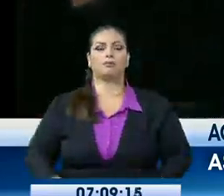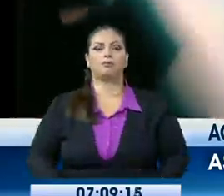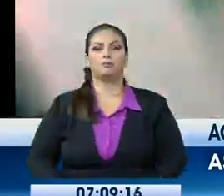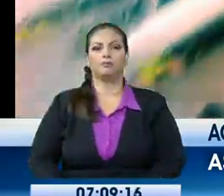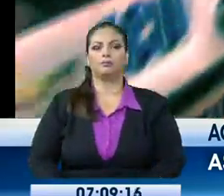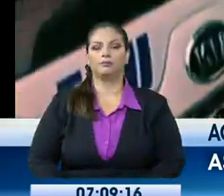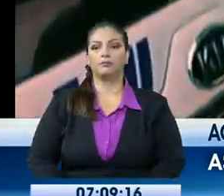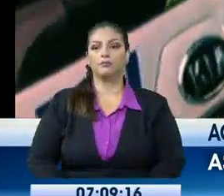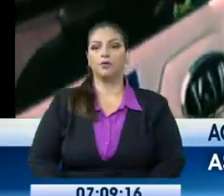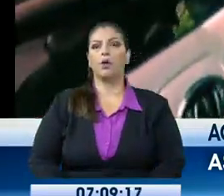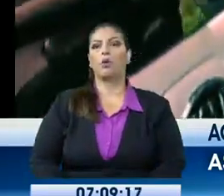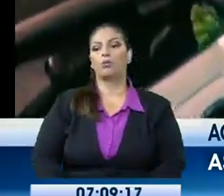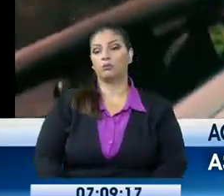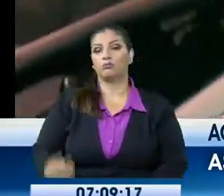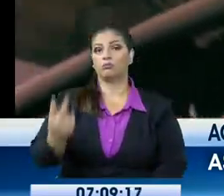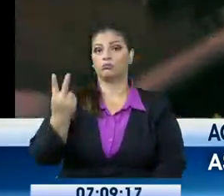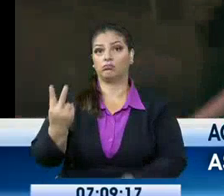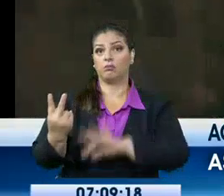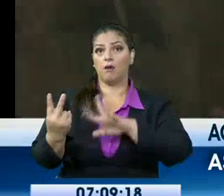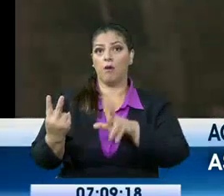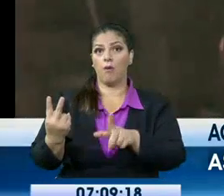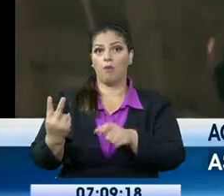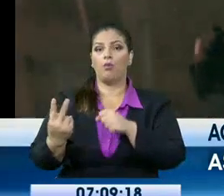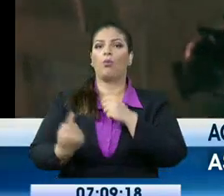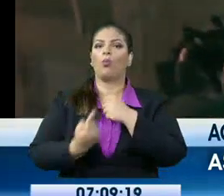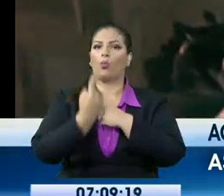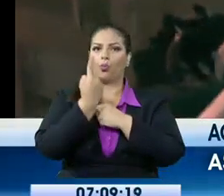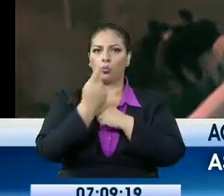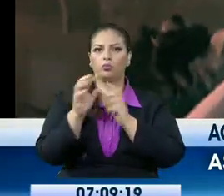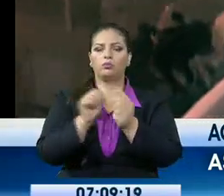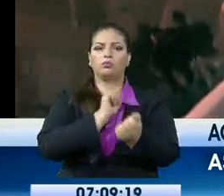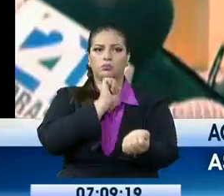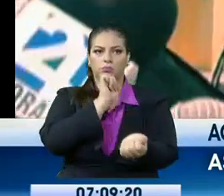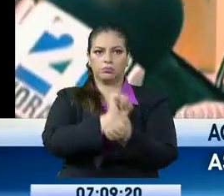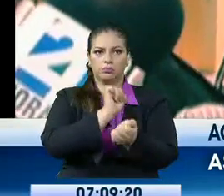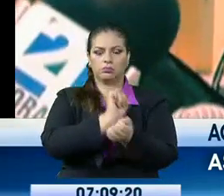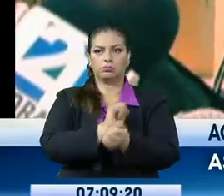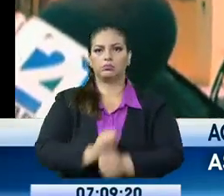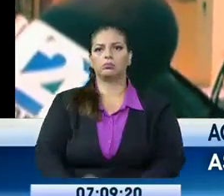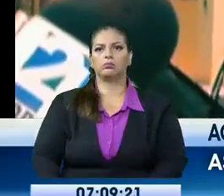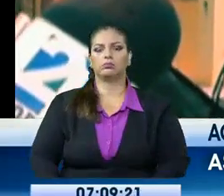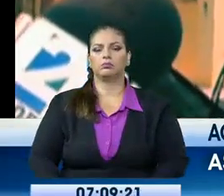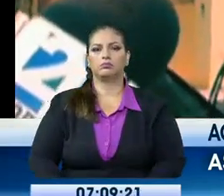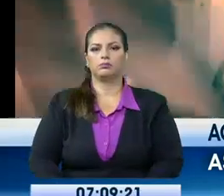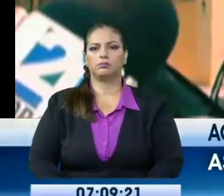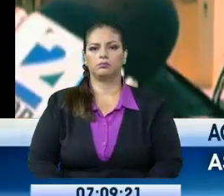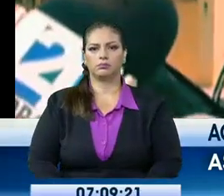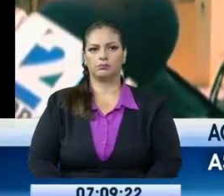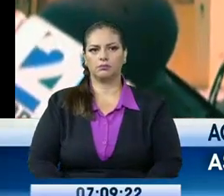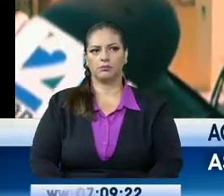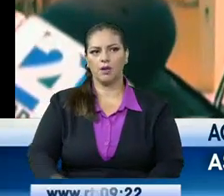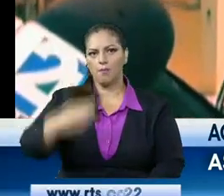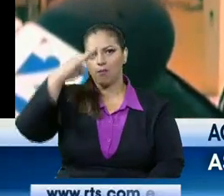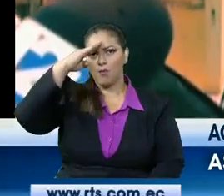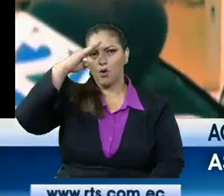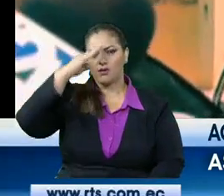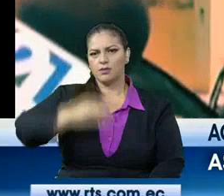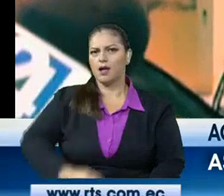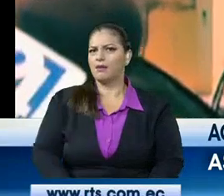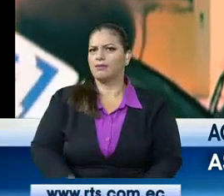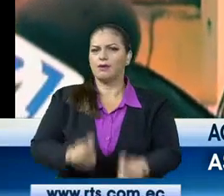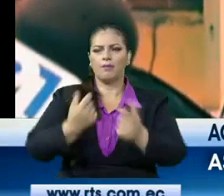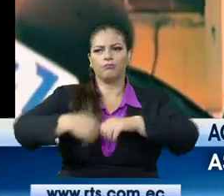El delincuente pretendió disparar al servidor policial, siendo infructuosa